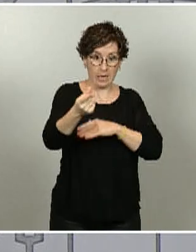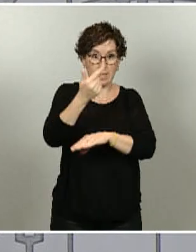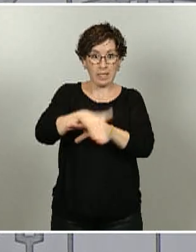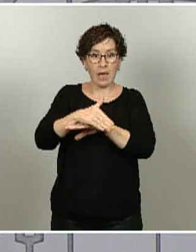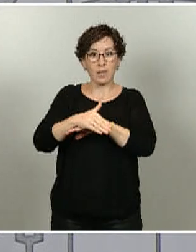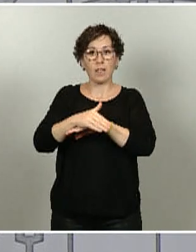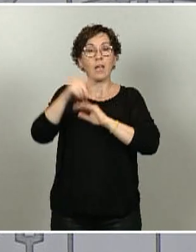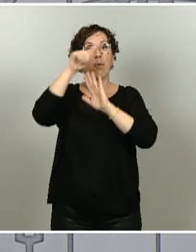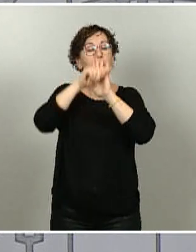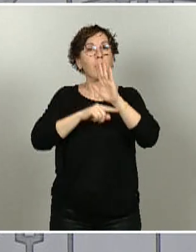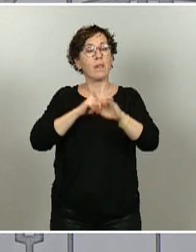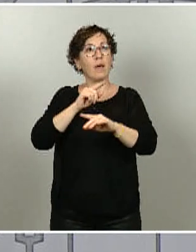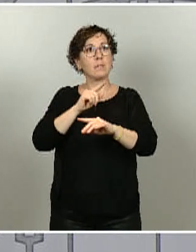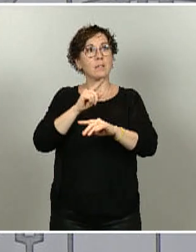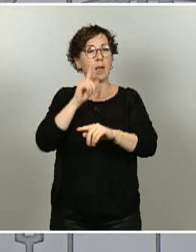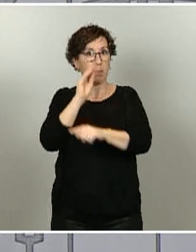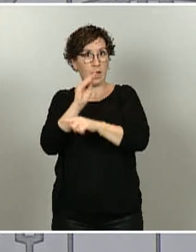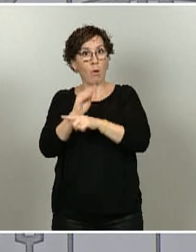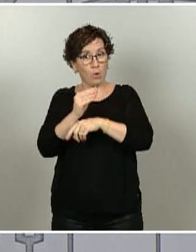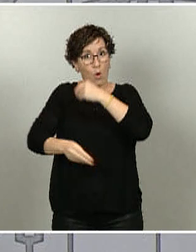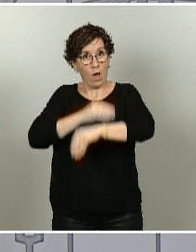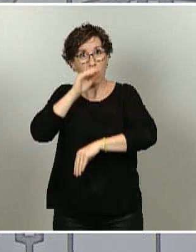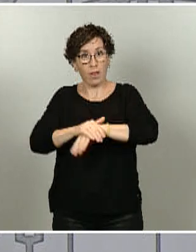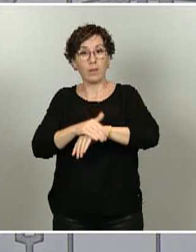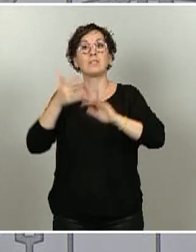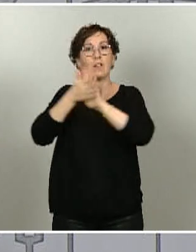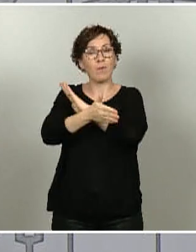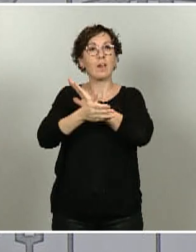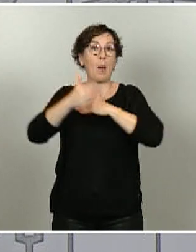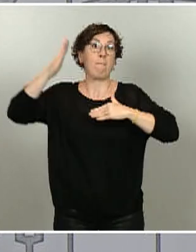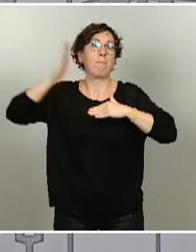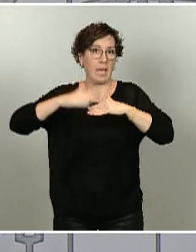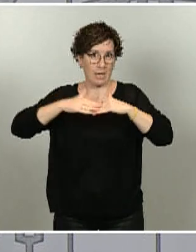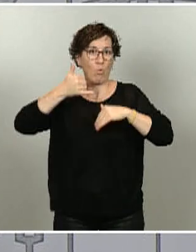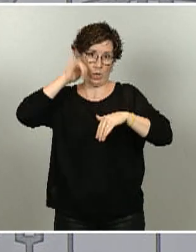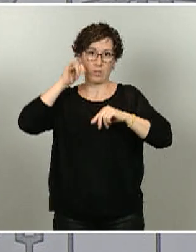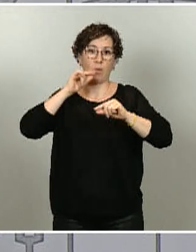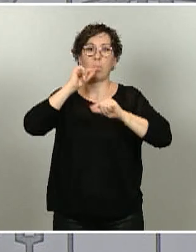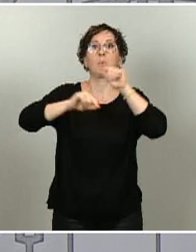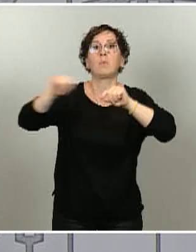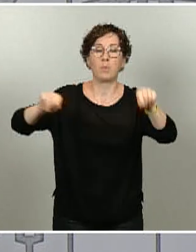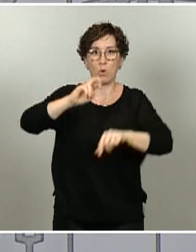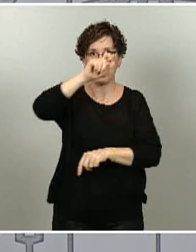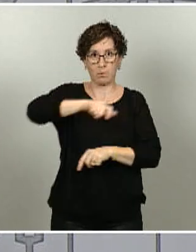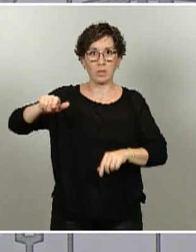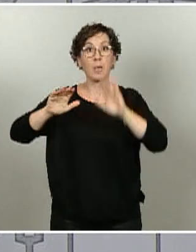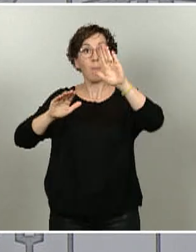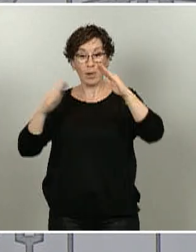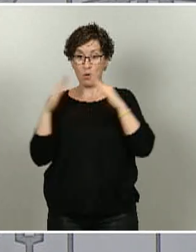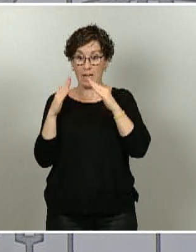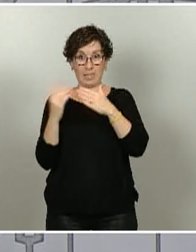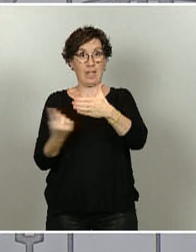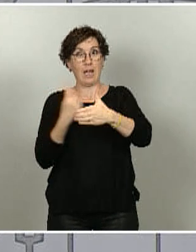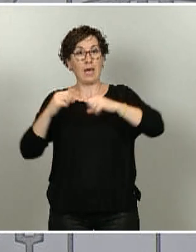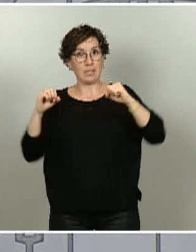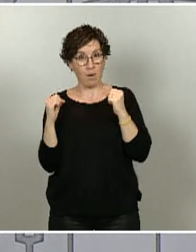riesgo al que pueda exponer a otras personas. Pero desde luego garantizar un aislamiento domiciliario al